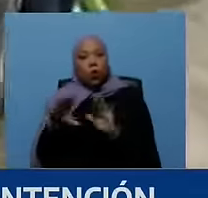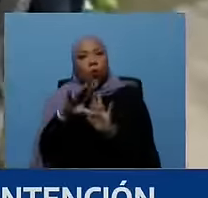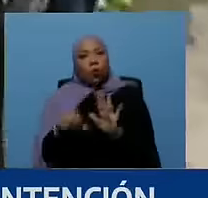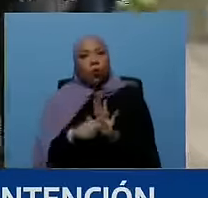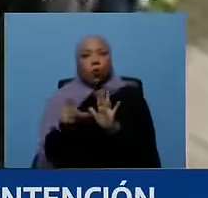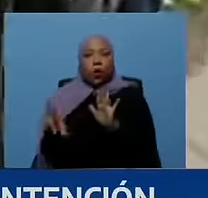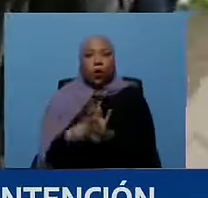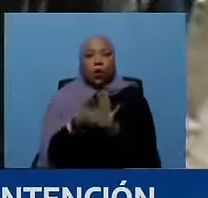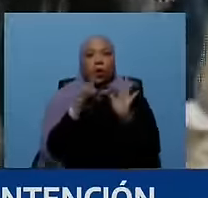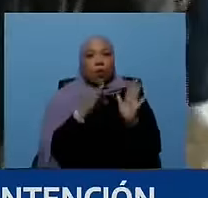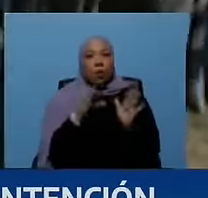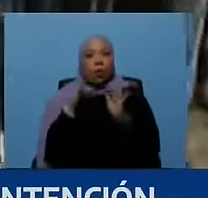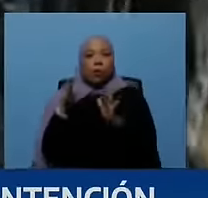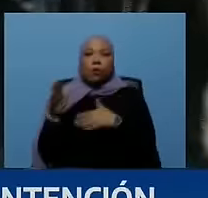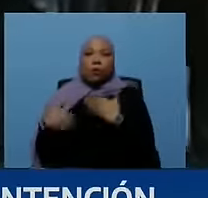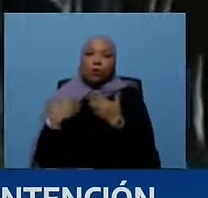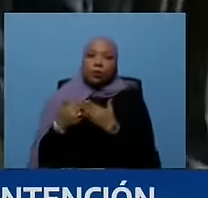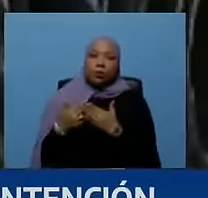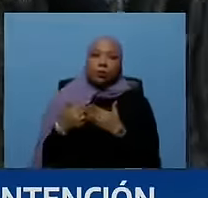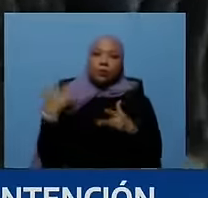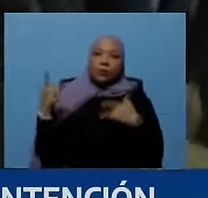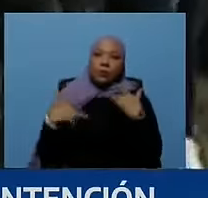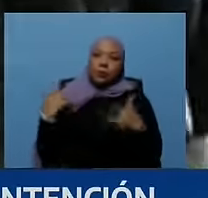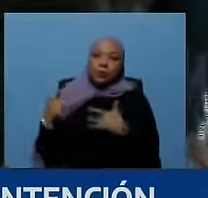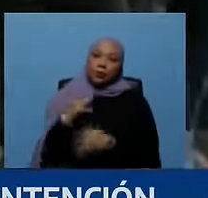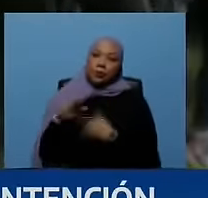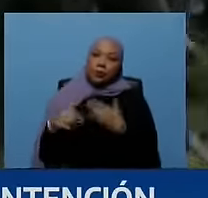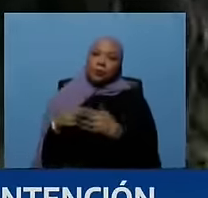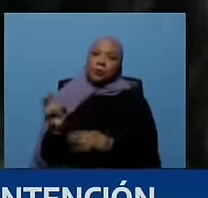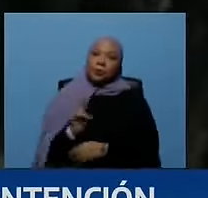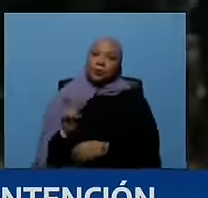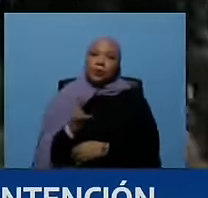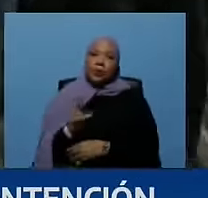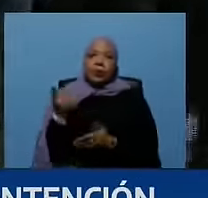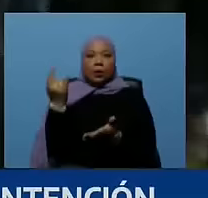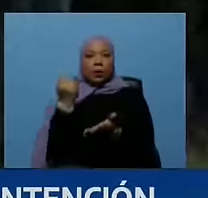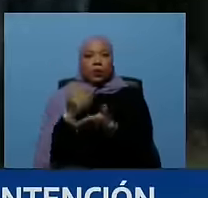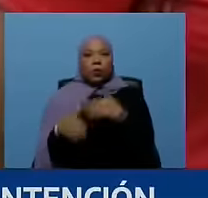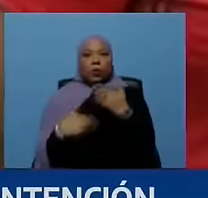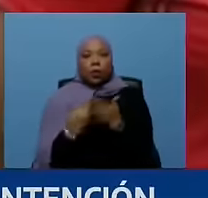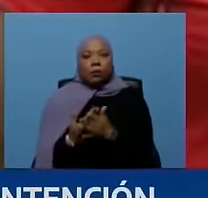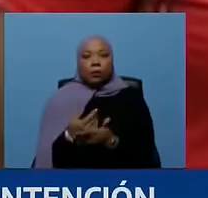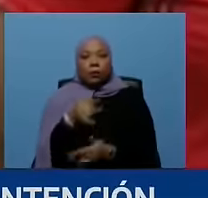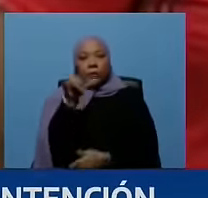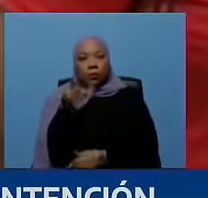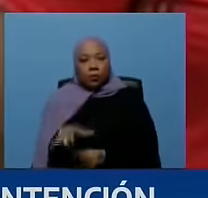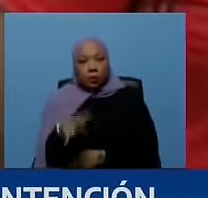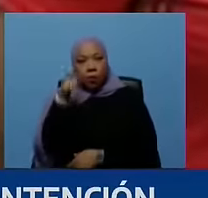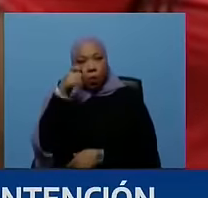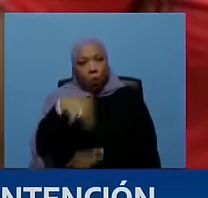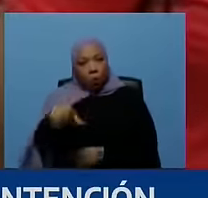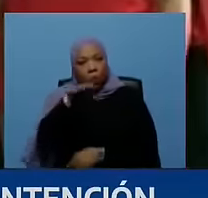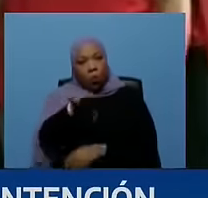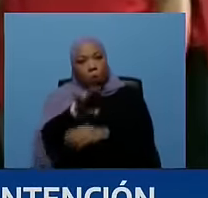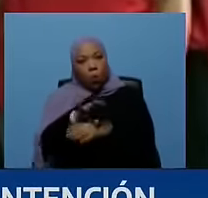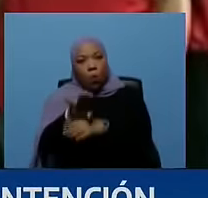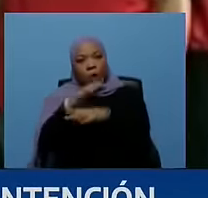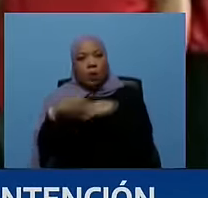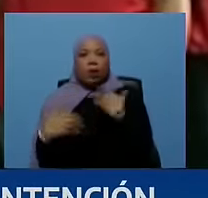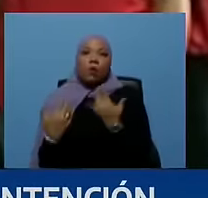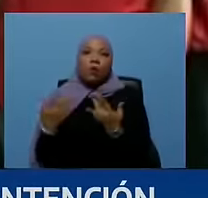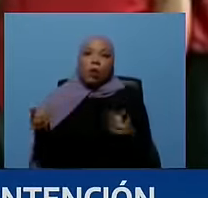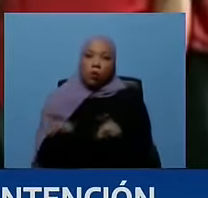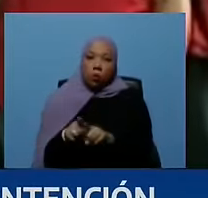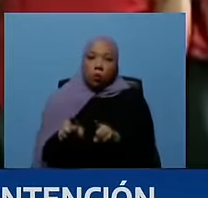la ley, el orden, la soberanía nacional, la institucionalidad. Como el pueblo está cuidando su territorio